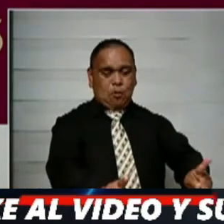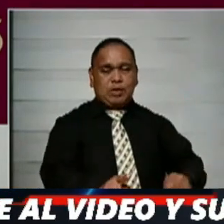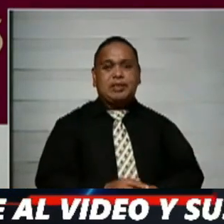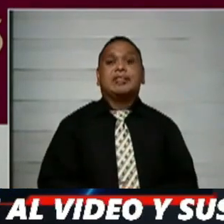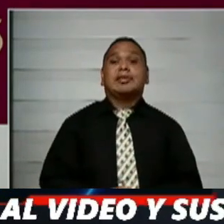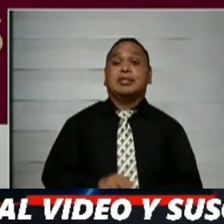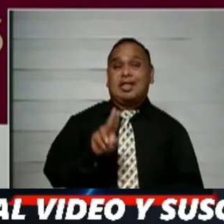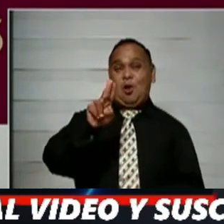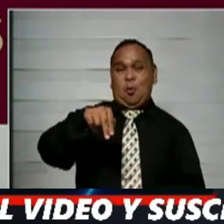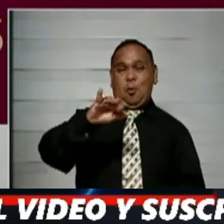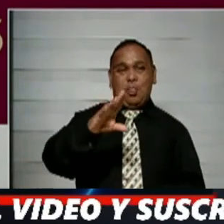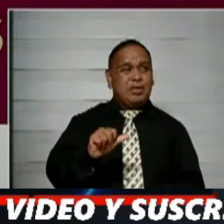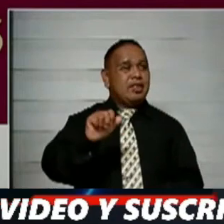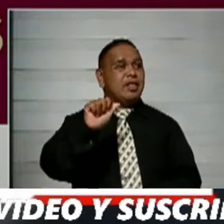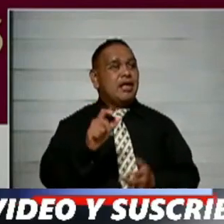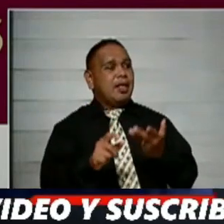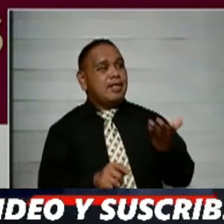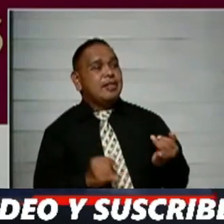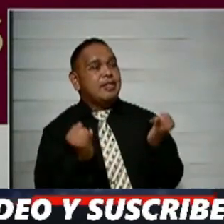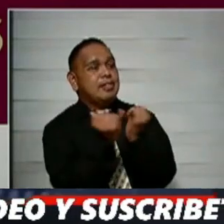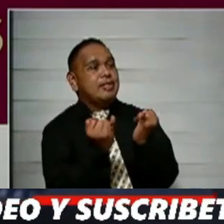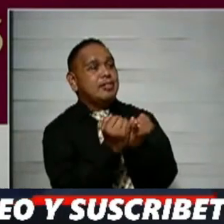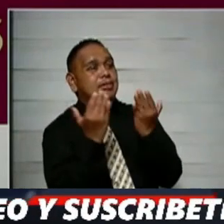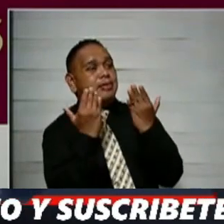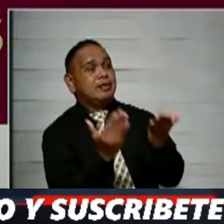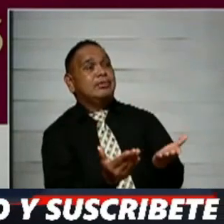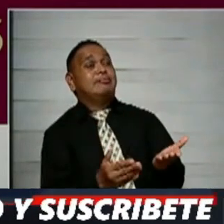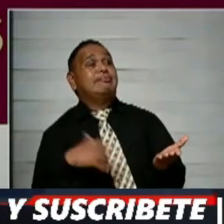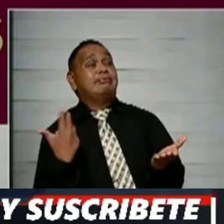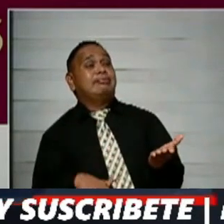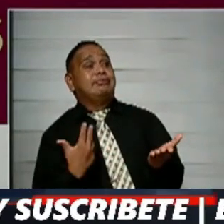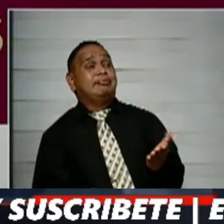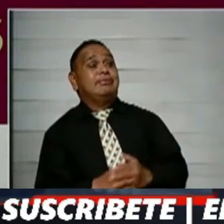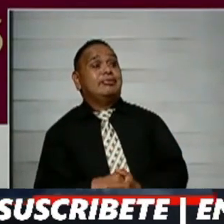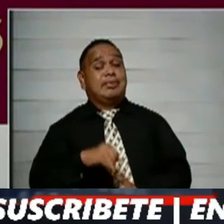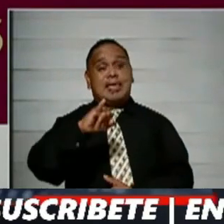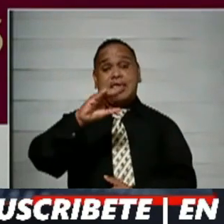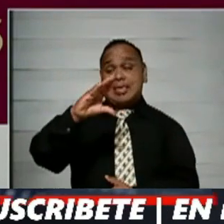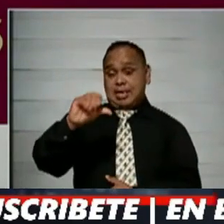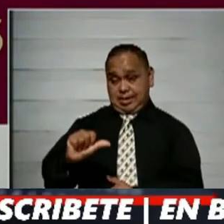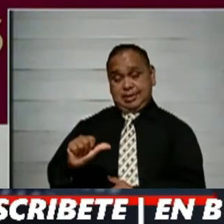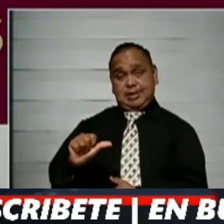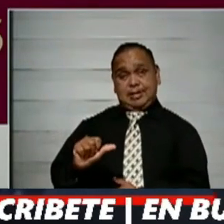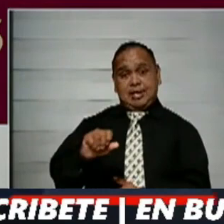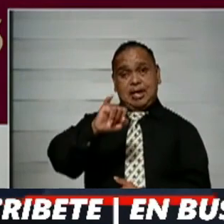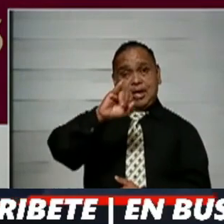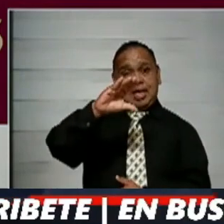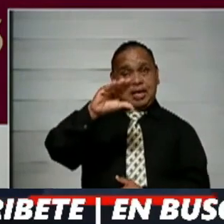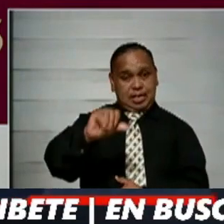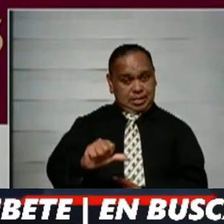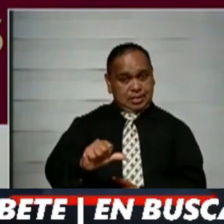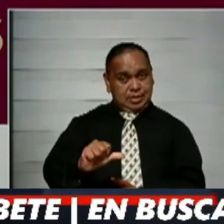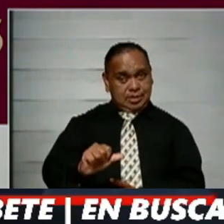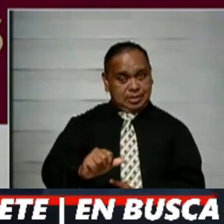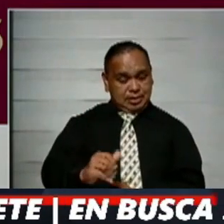al hermano. ¡Ay, ICA, tan famosa la ICA! ¡Qué decente que eres, eh! La ICA también le dio